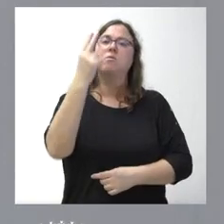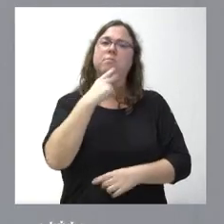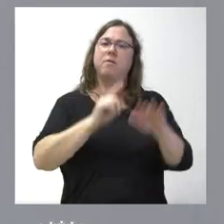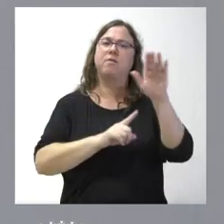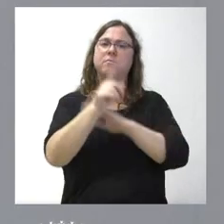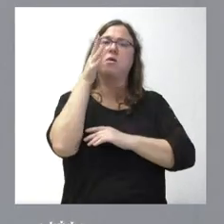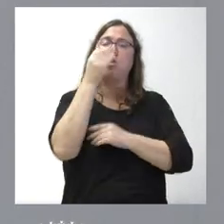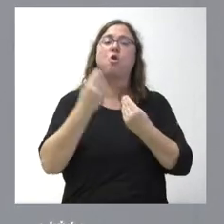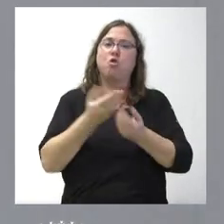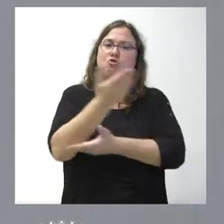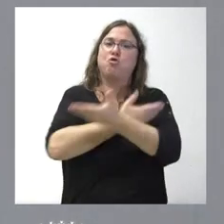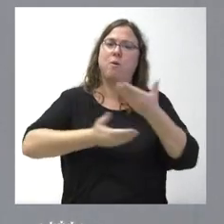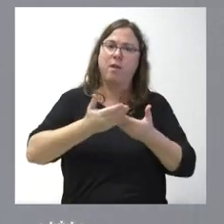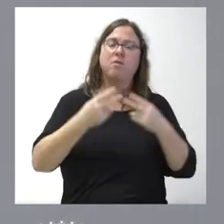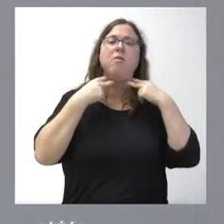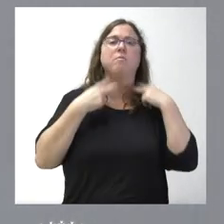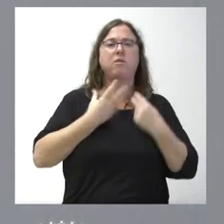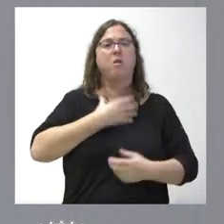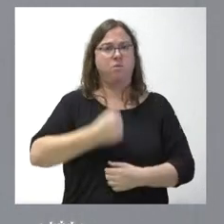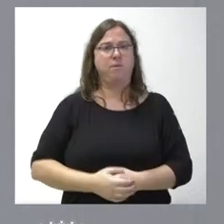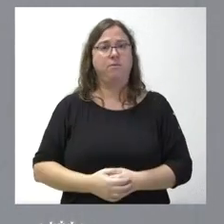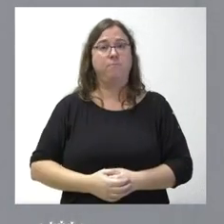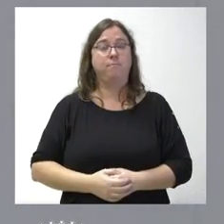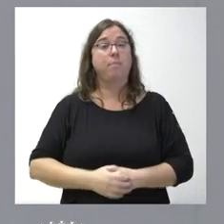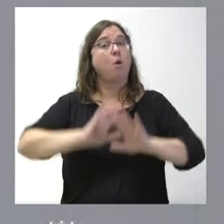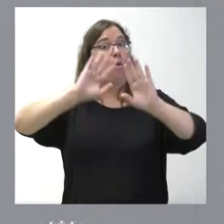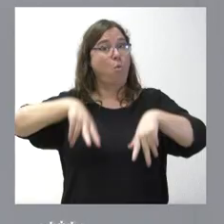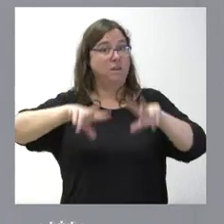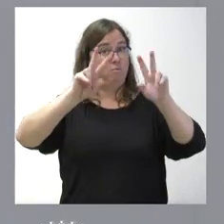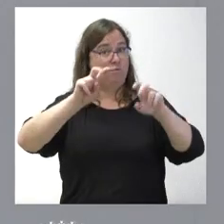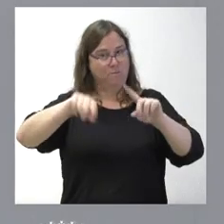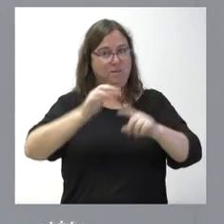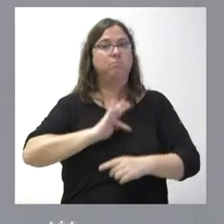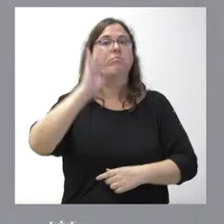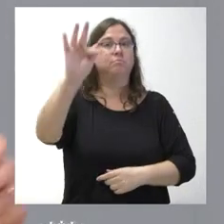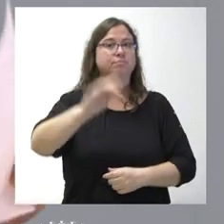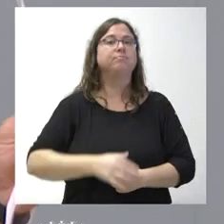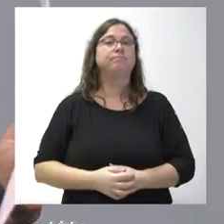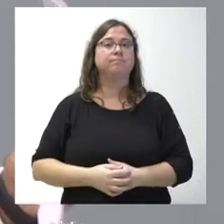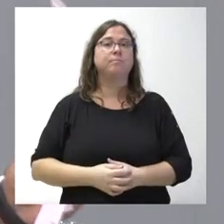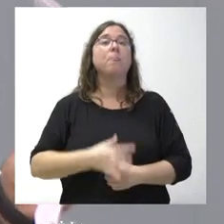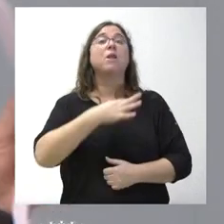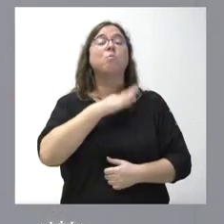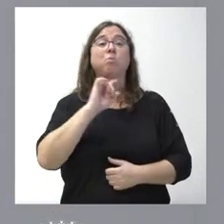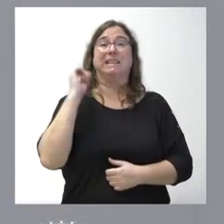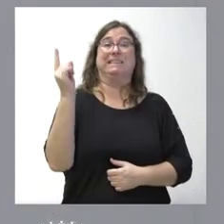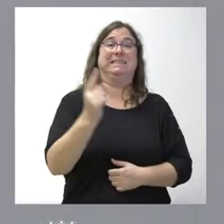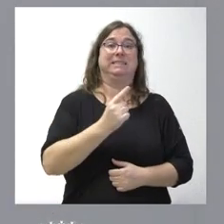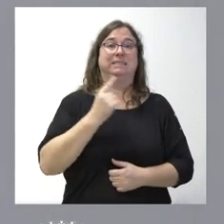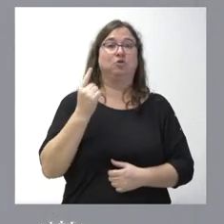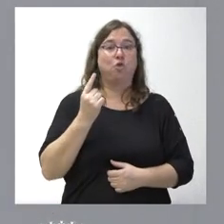las corporaciones locales una última cuestión antes de darles la posibilidad de que todos ustedes